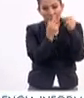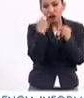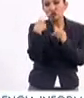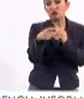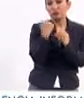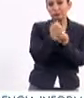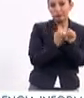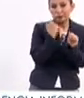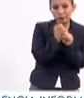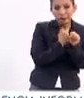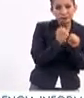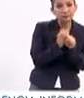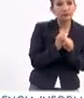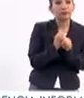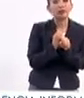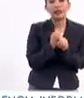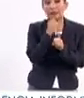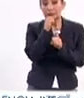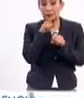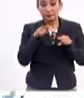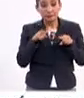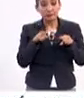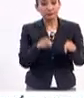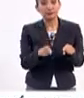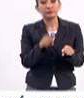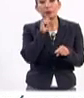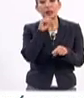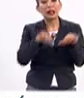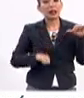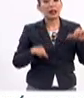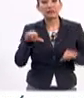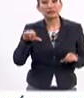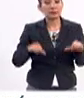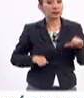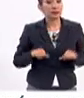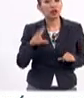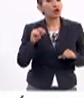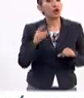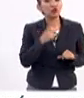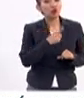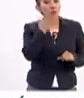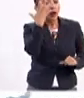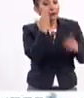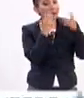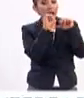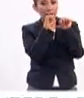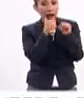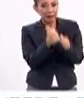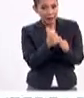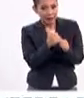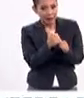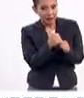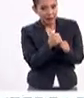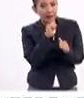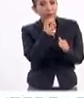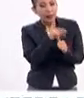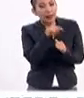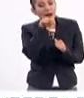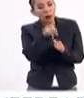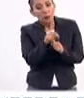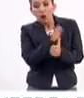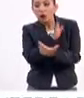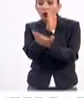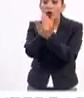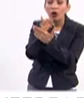tener sus prácticas, y a la par tendrán actividades no solamente de formación artística, sino también